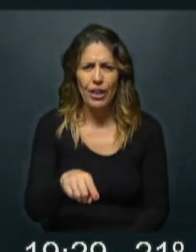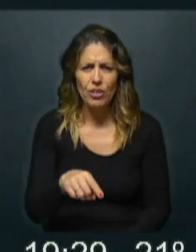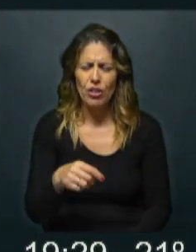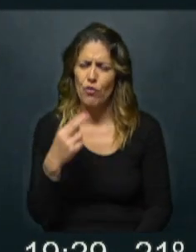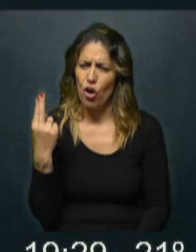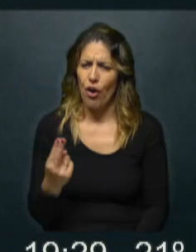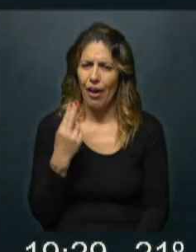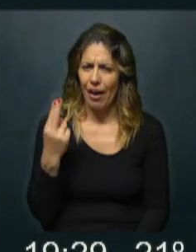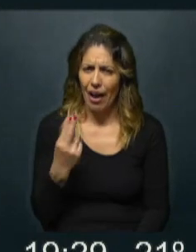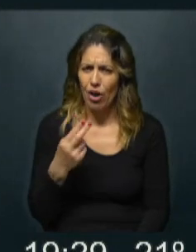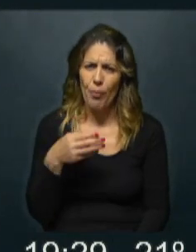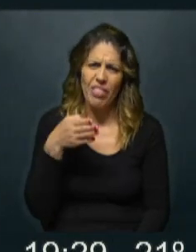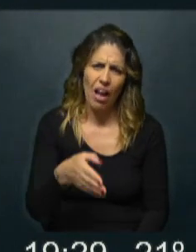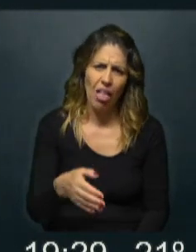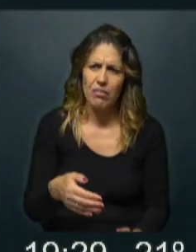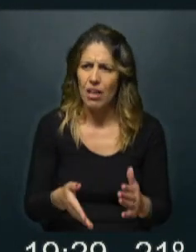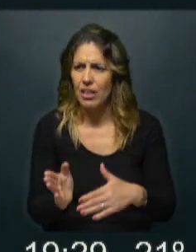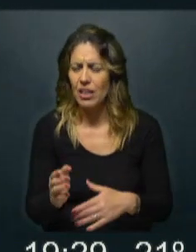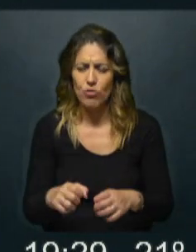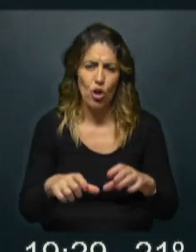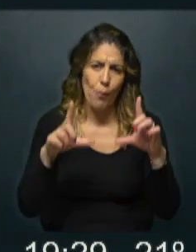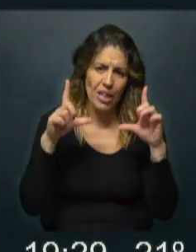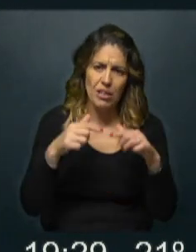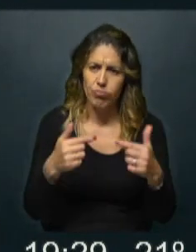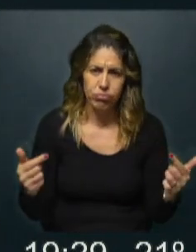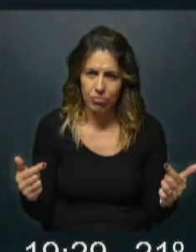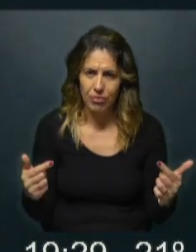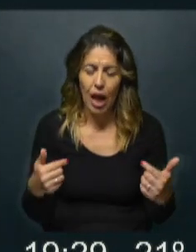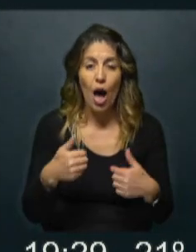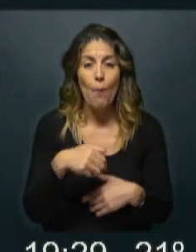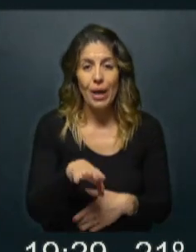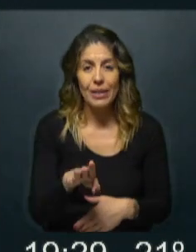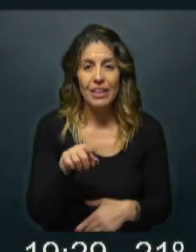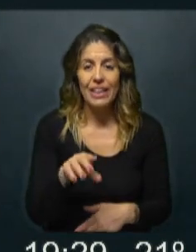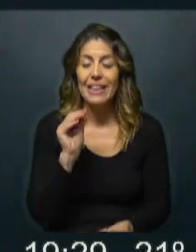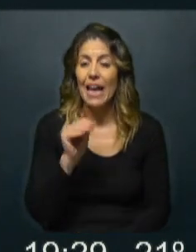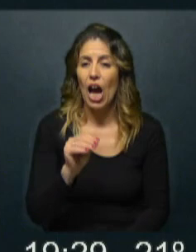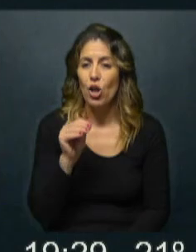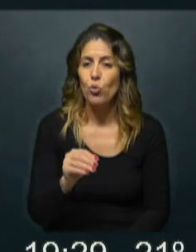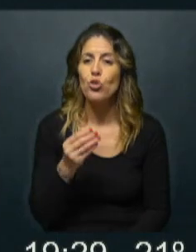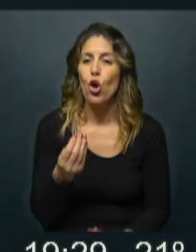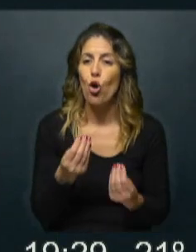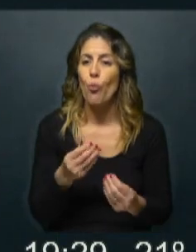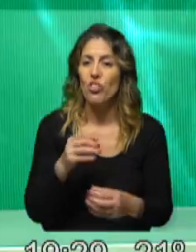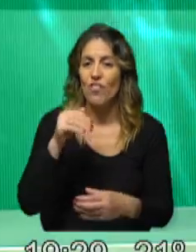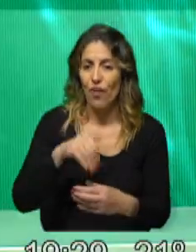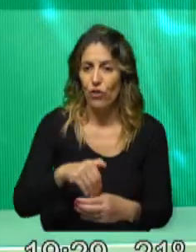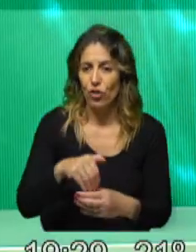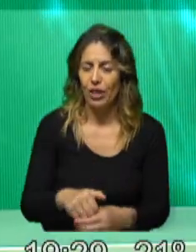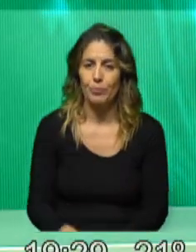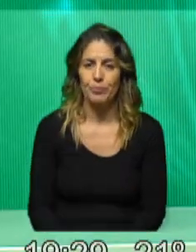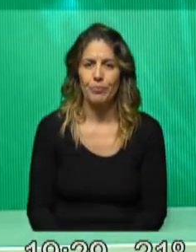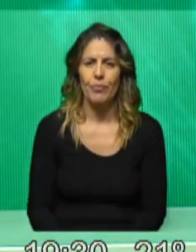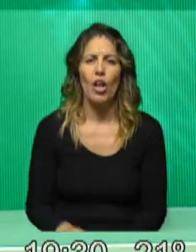bastante extraños por las entradas por las salidas y por las sorpresas que generaron a partir de el anuncio de cómo se iba a votar y esto